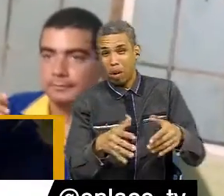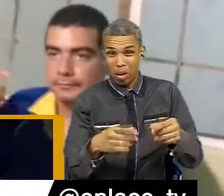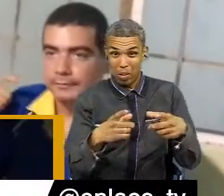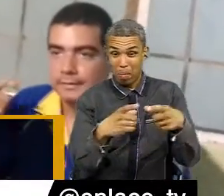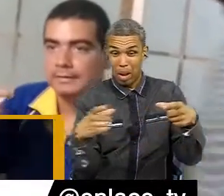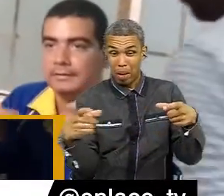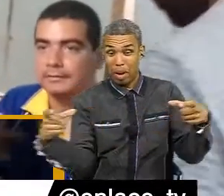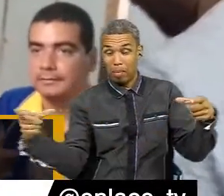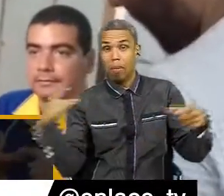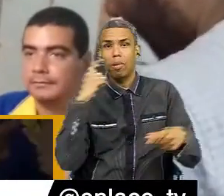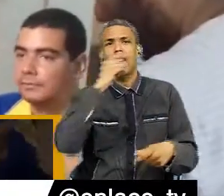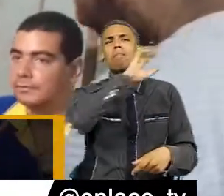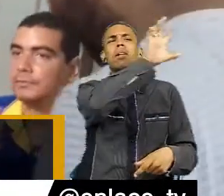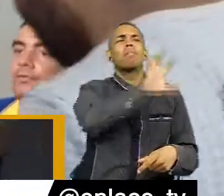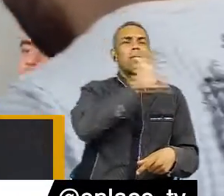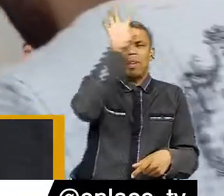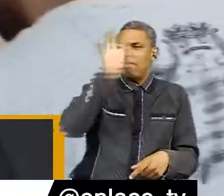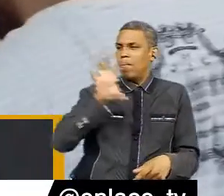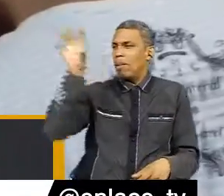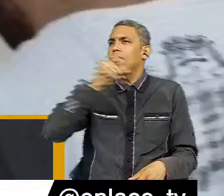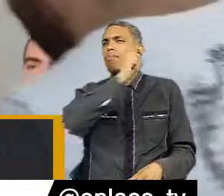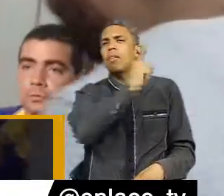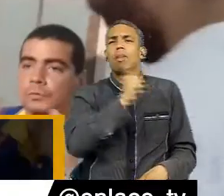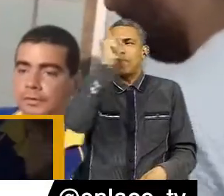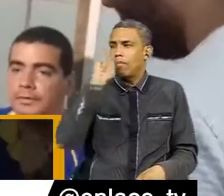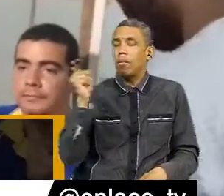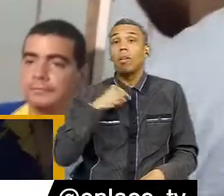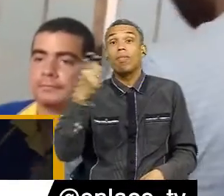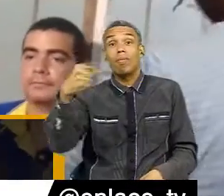16 países que estuvieron participando y fueron